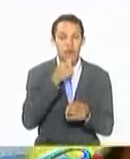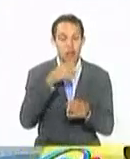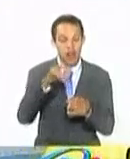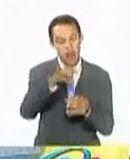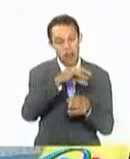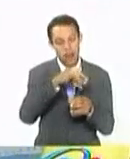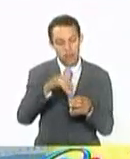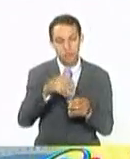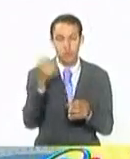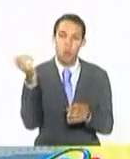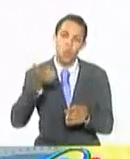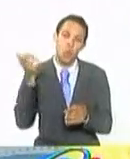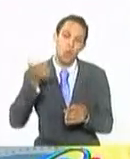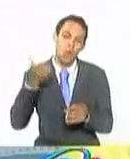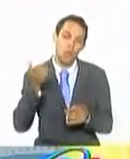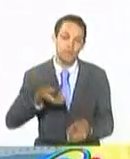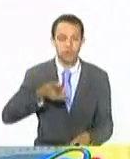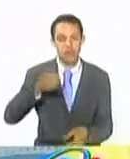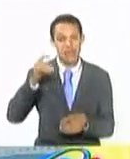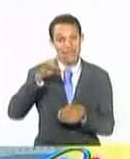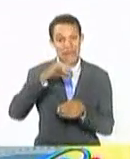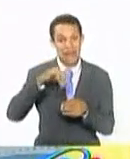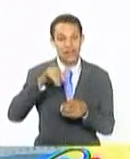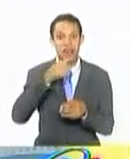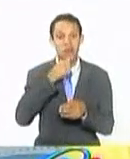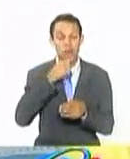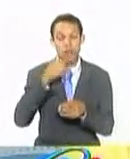o preparan la botella y se la toman ustedes van a